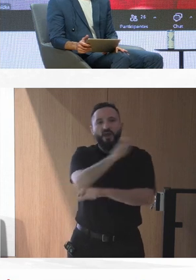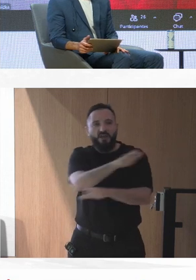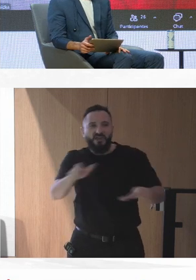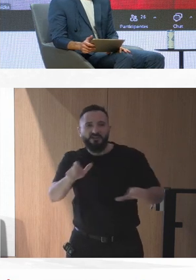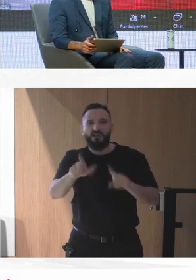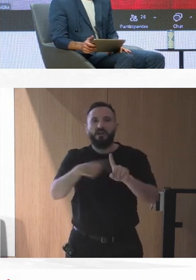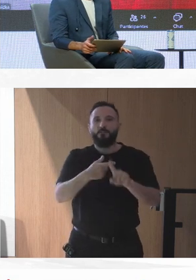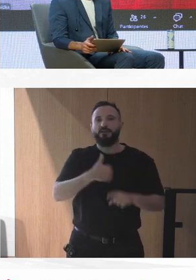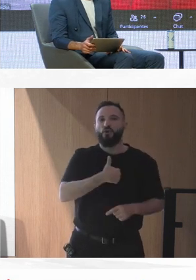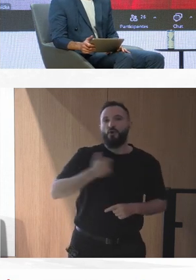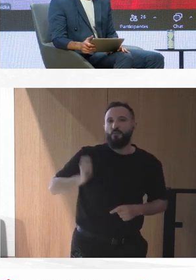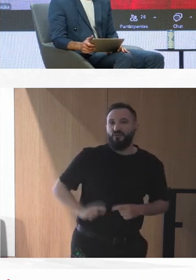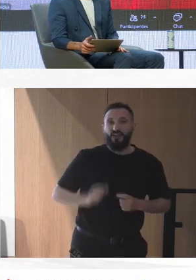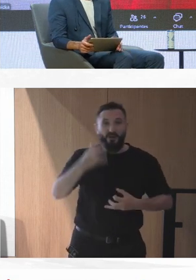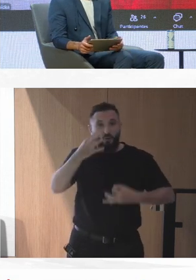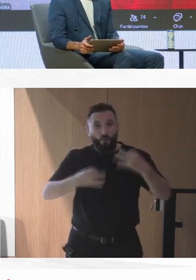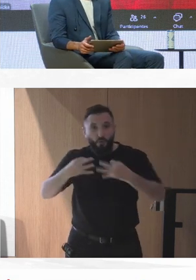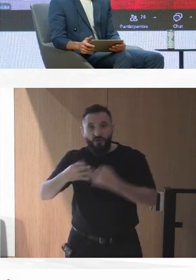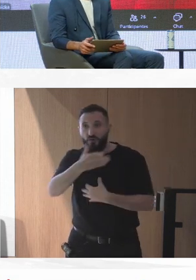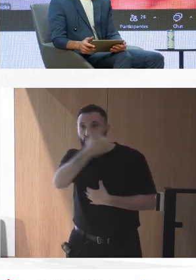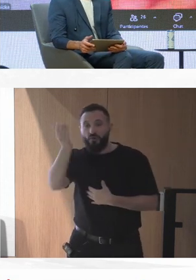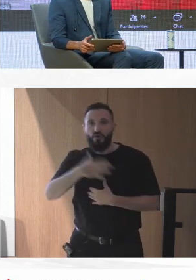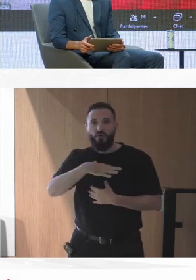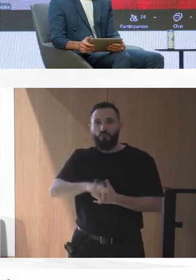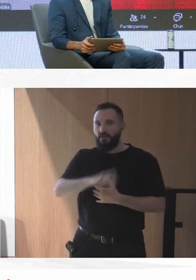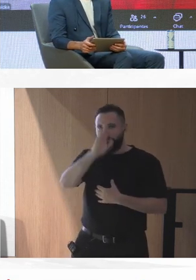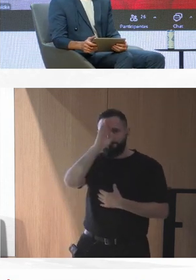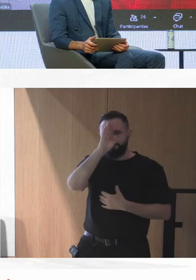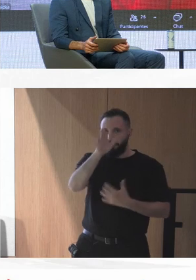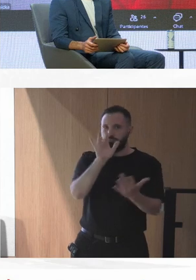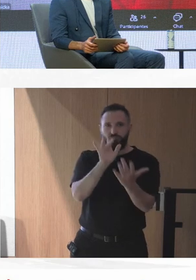actores jurídicos pueden actuar de forma directa sobre ello. Y